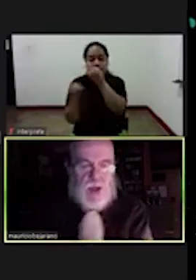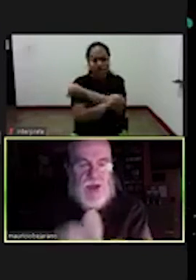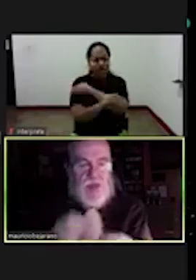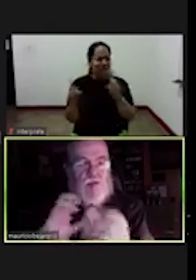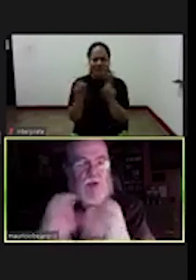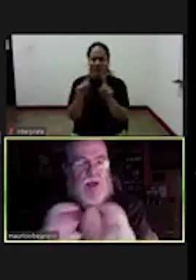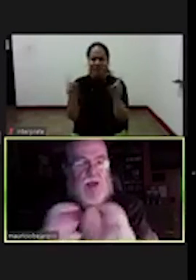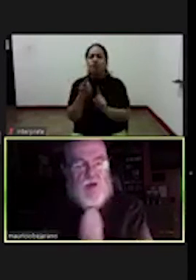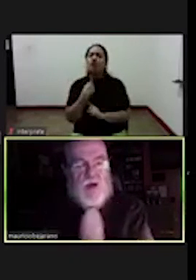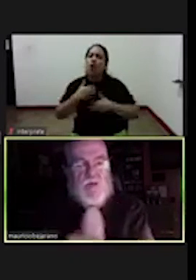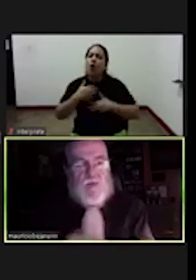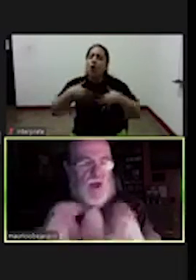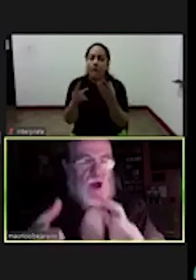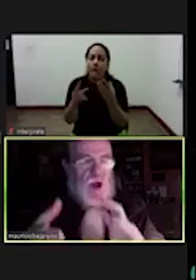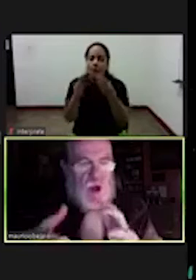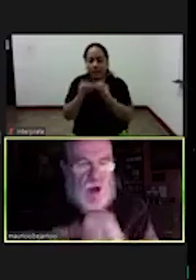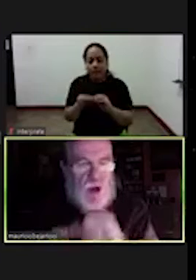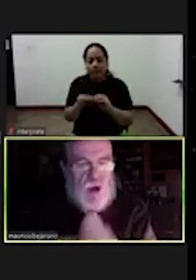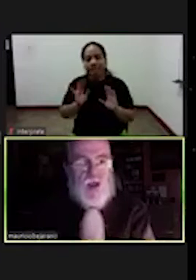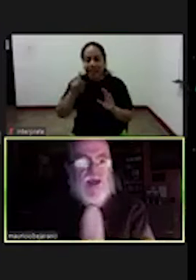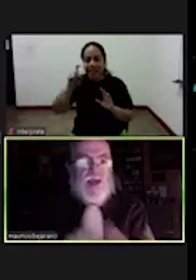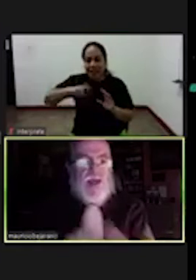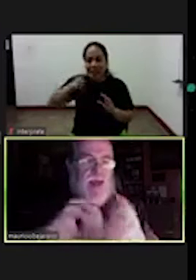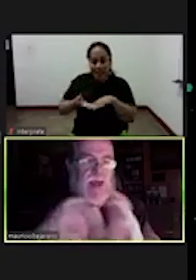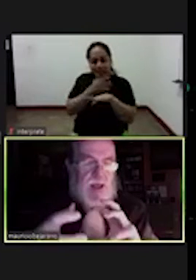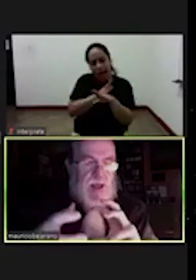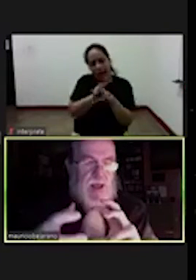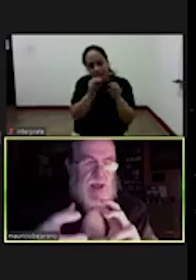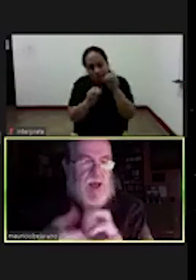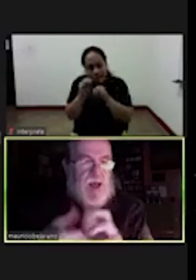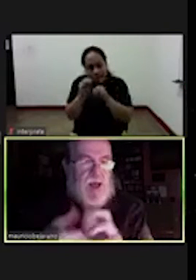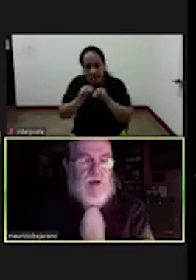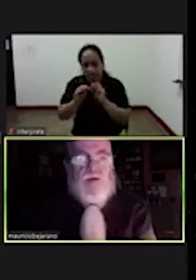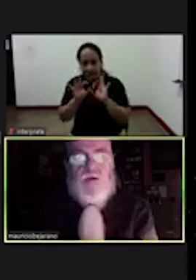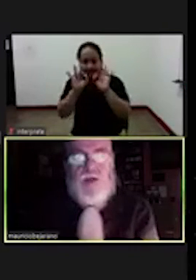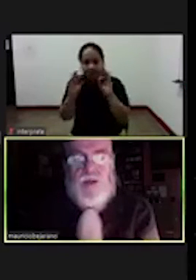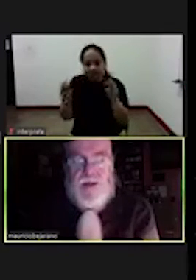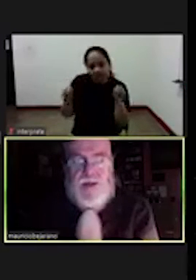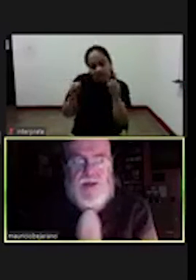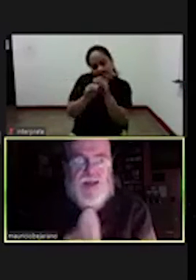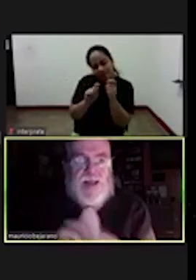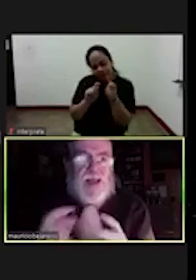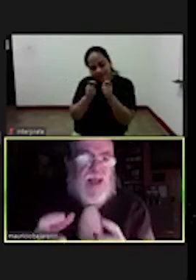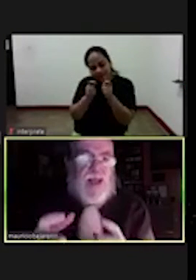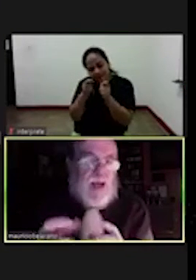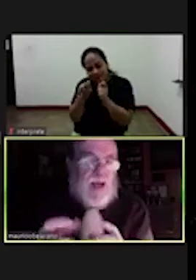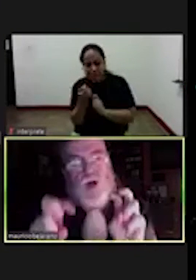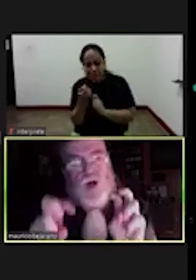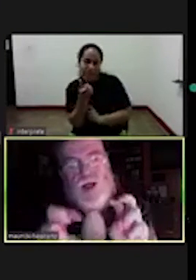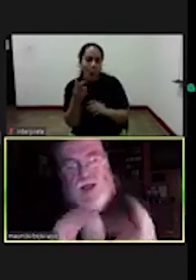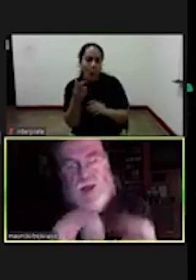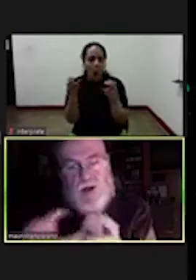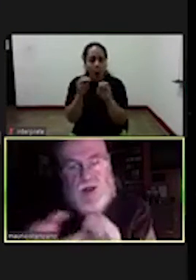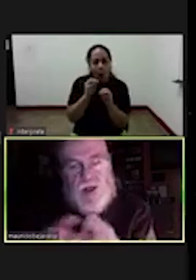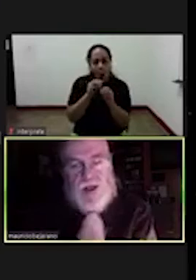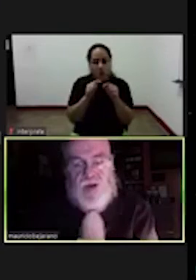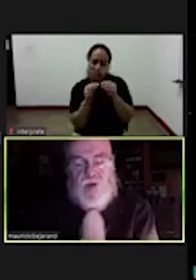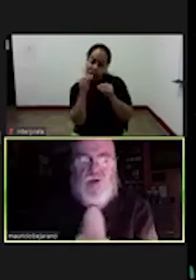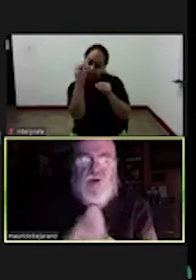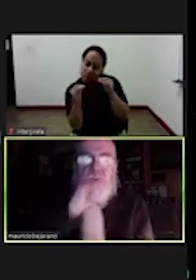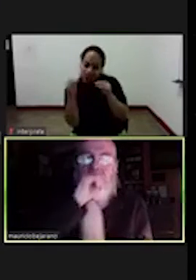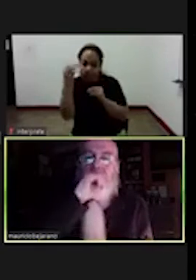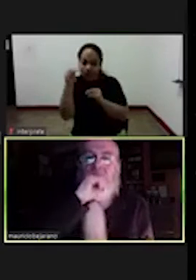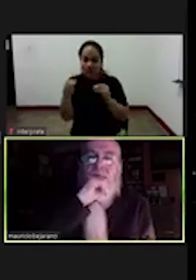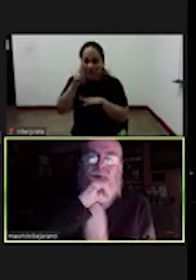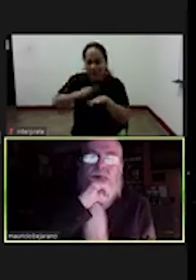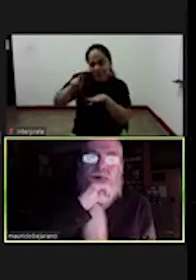hacer pequeños trucos, extrañar el sonido, modificarlo, alterarlo, desnaturalizarlo hasta cierto